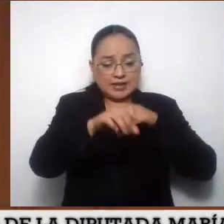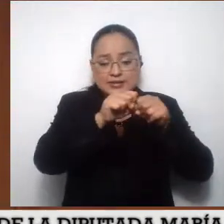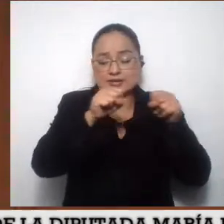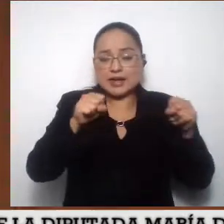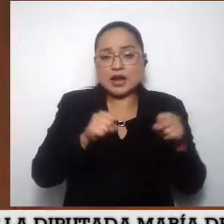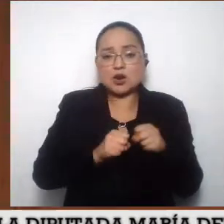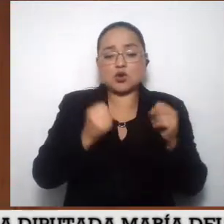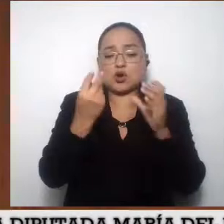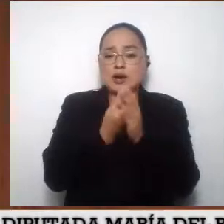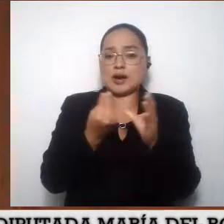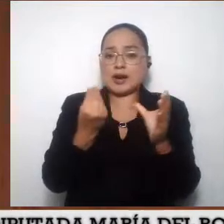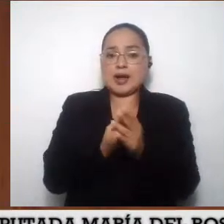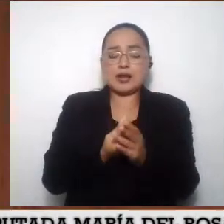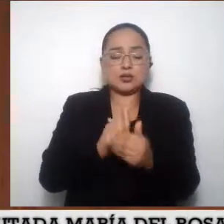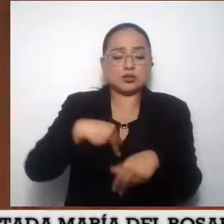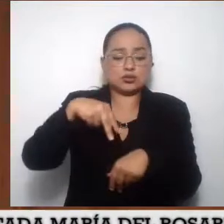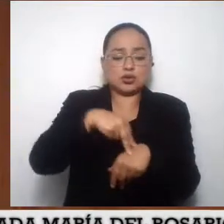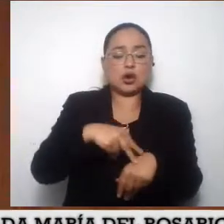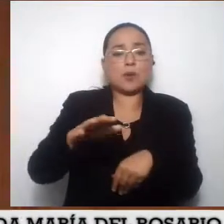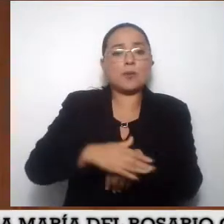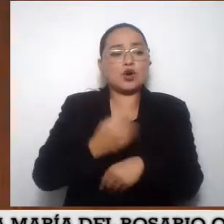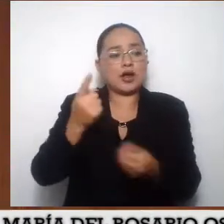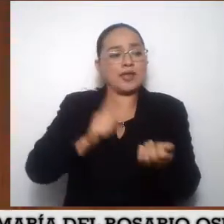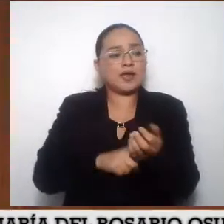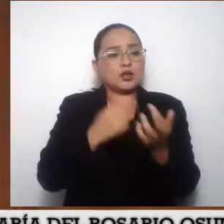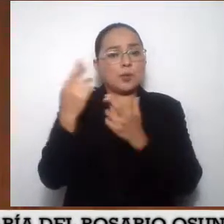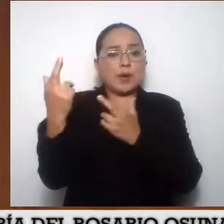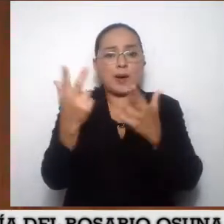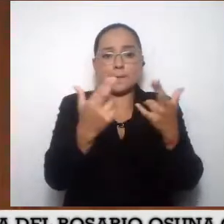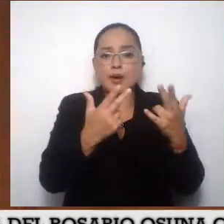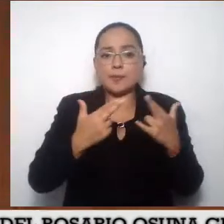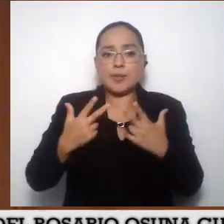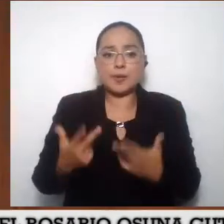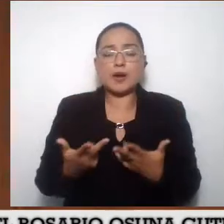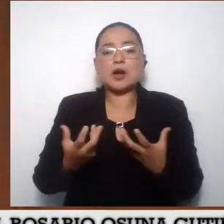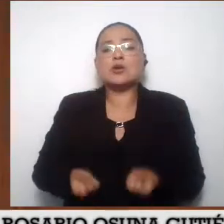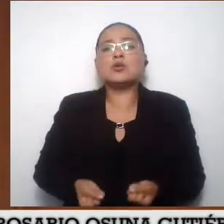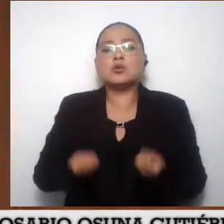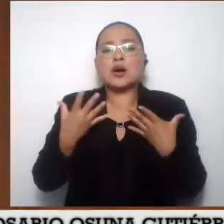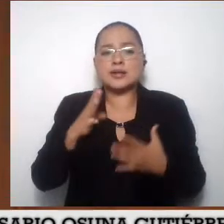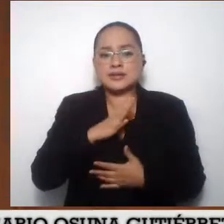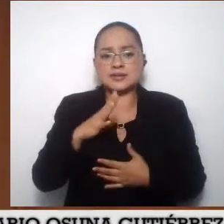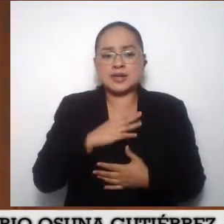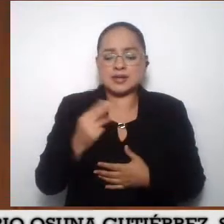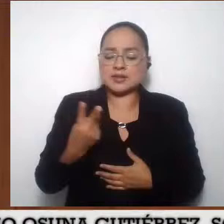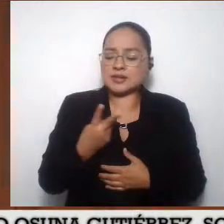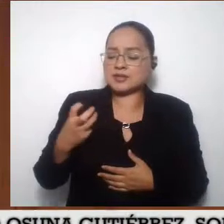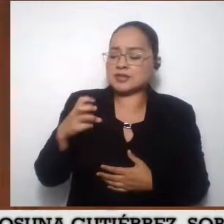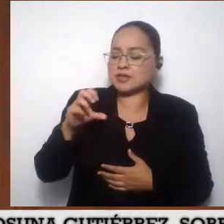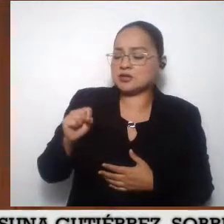presencialidad por desperfectos en los planteles, suman 360. En